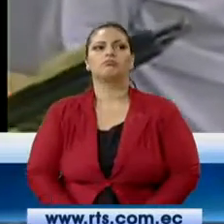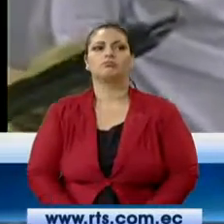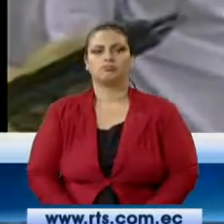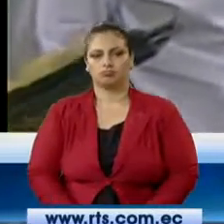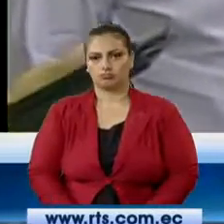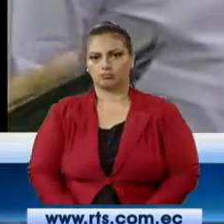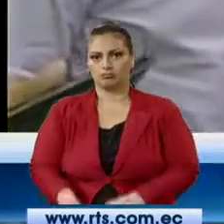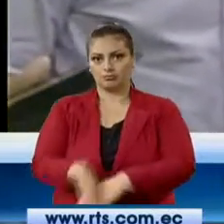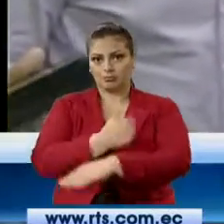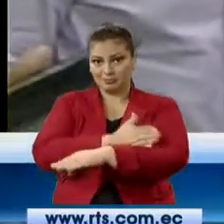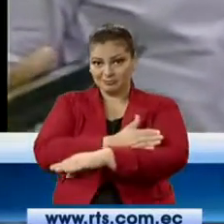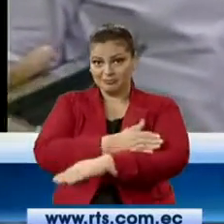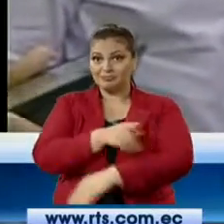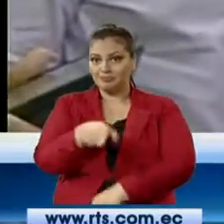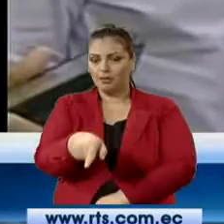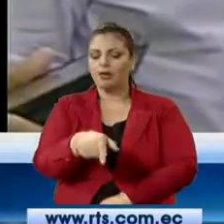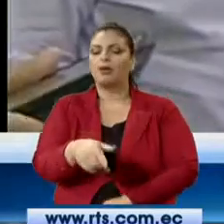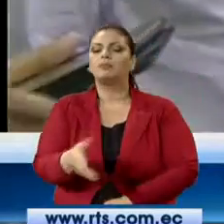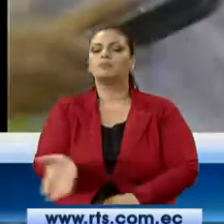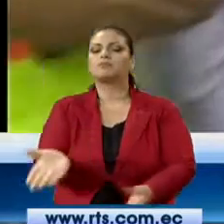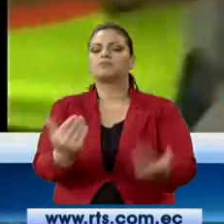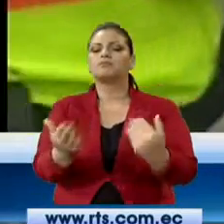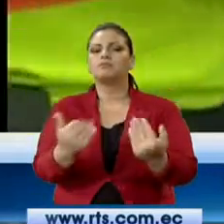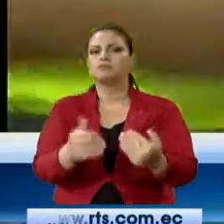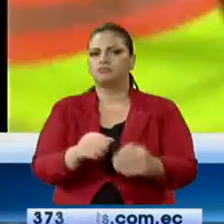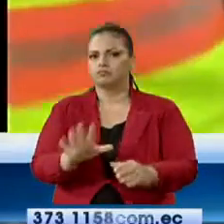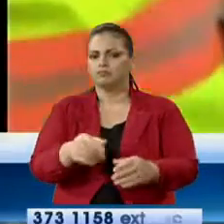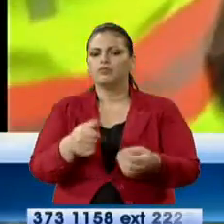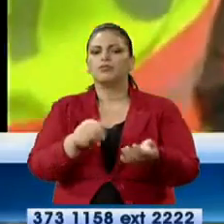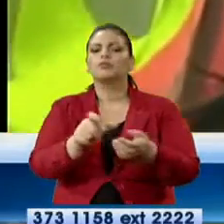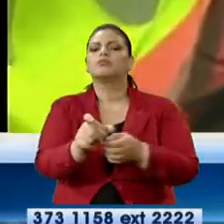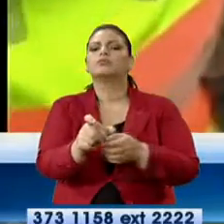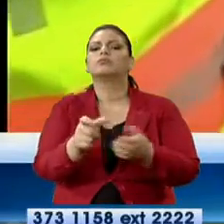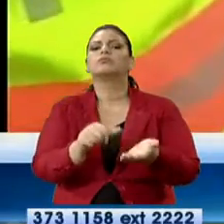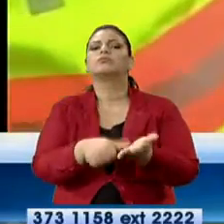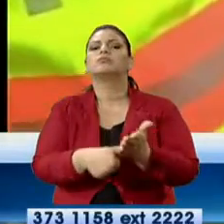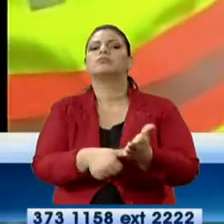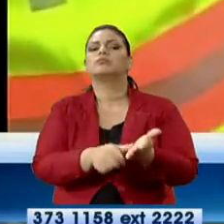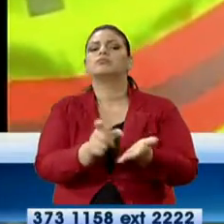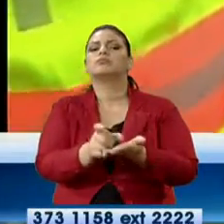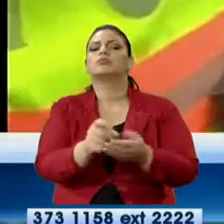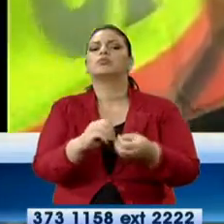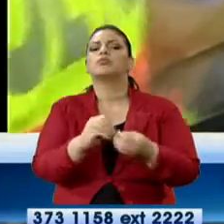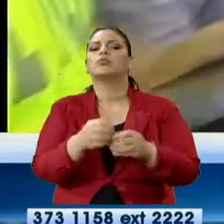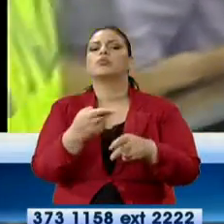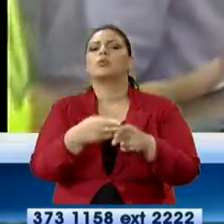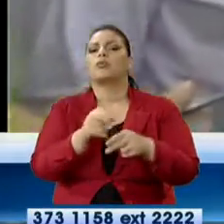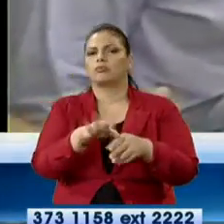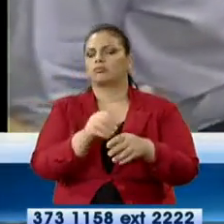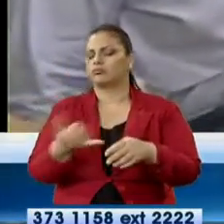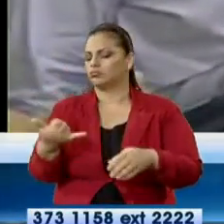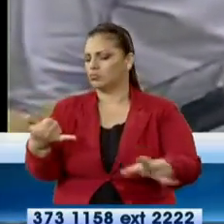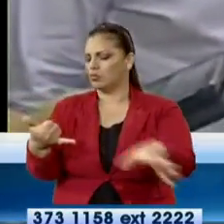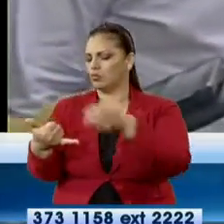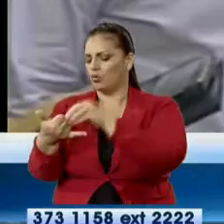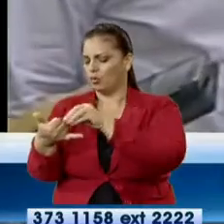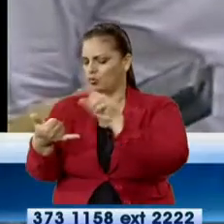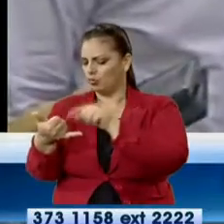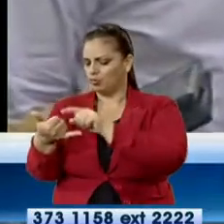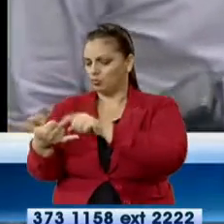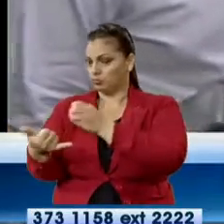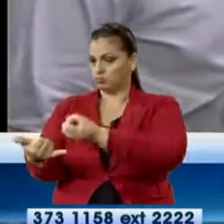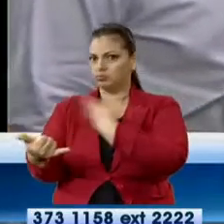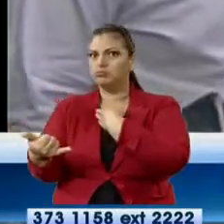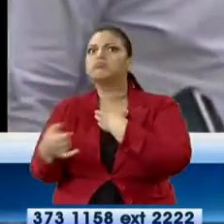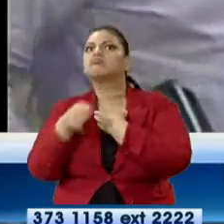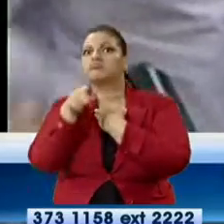una boleta de captura por la Unidad Judicial de Garantías Penales del Guayas. Entonces el mismo que en su poder